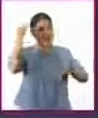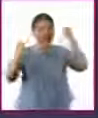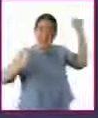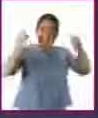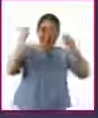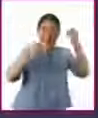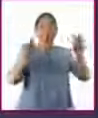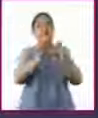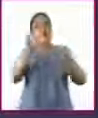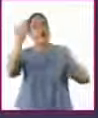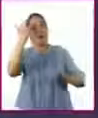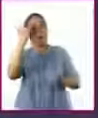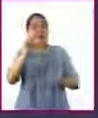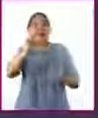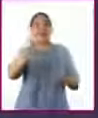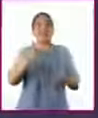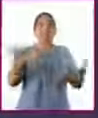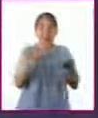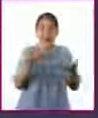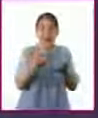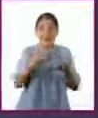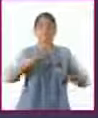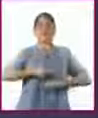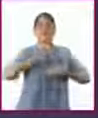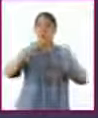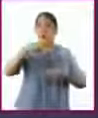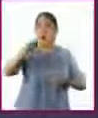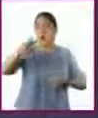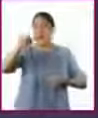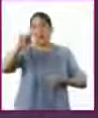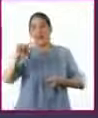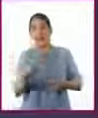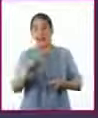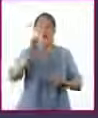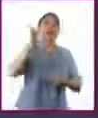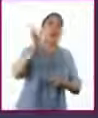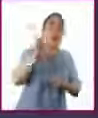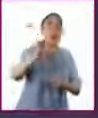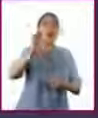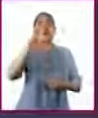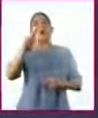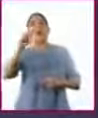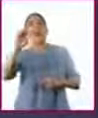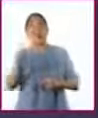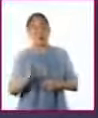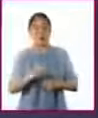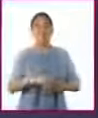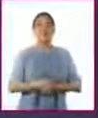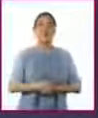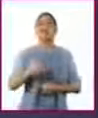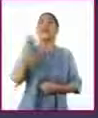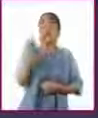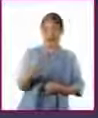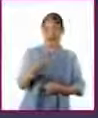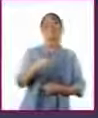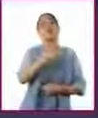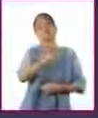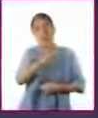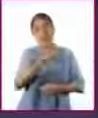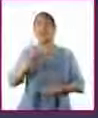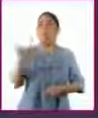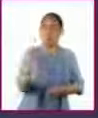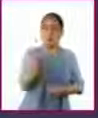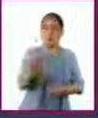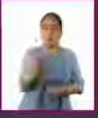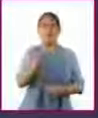conocimiento para crear una novela, un cuento o un libro de cuentos de la nada. Así es. Y bueno, la pregunta